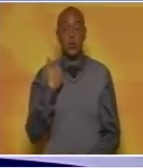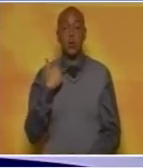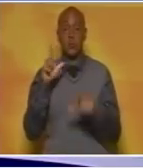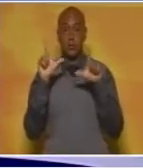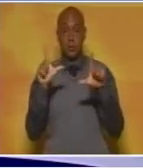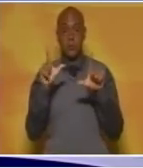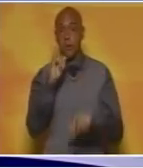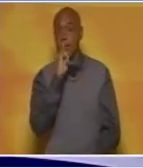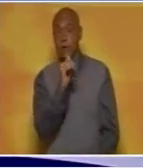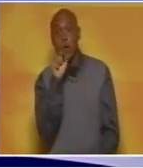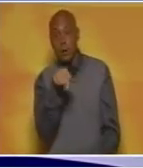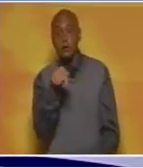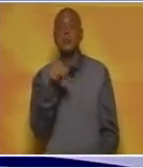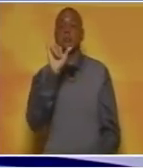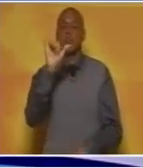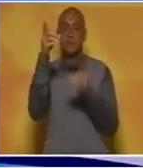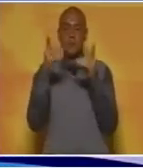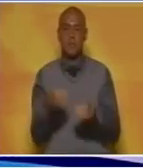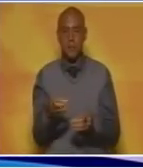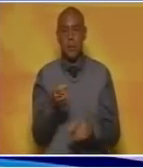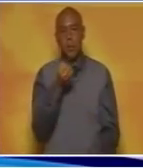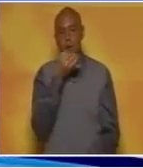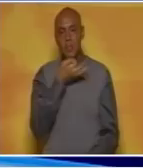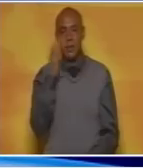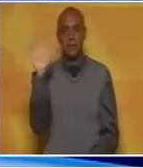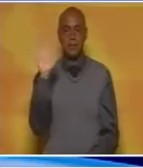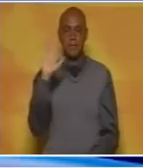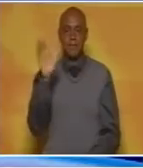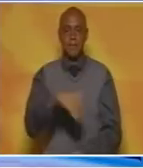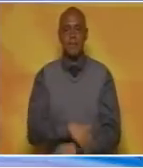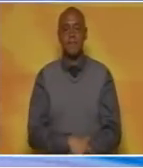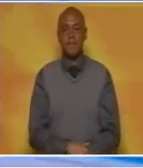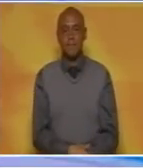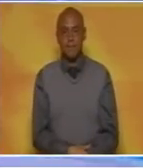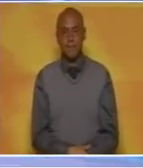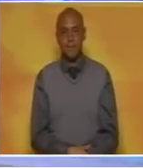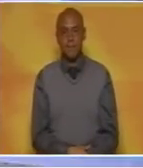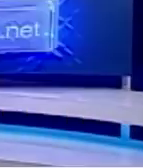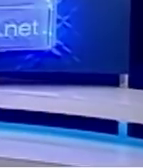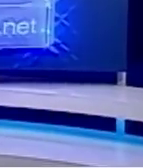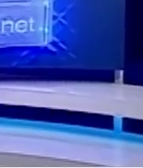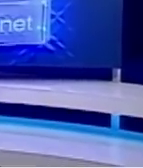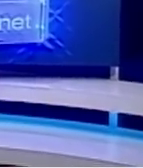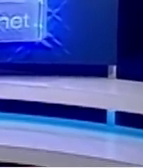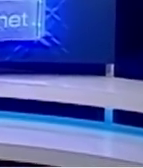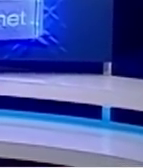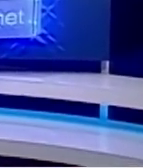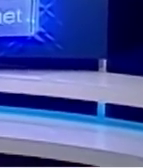4 reporta. Ustedes deciden. A todos, feliz tarde. Feliz tarde.